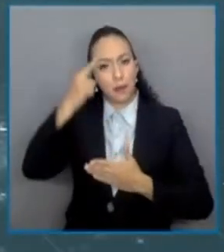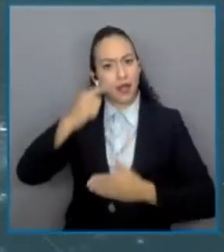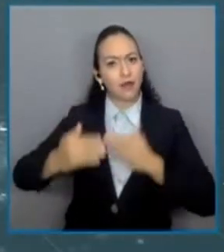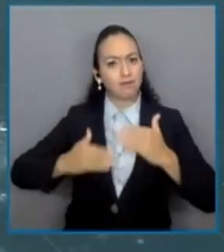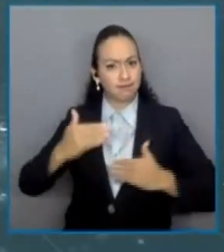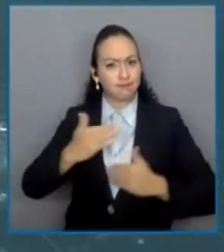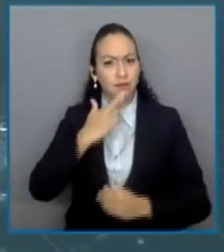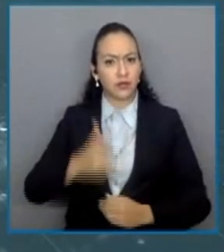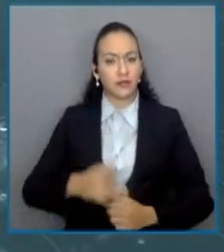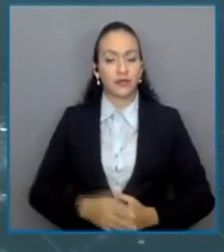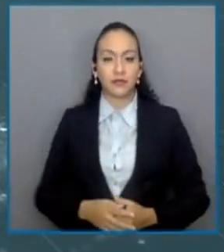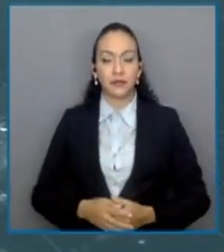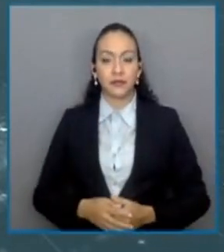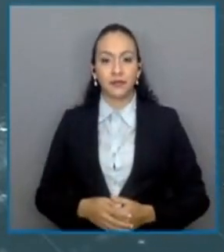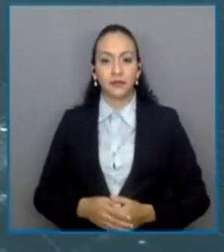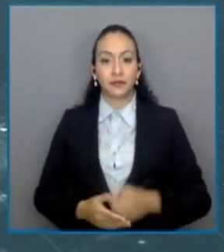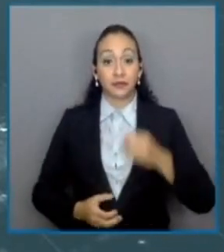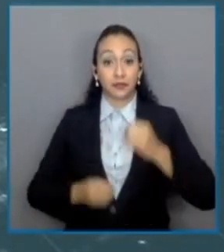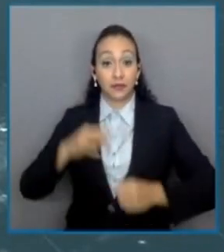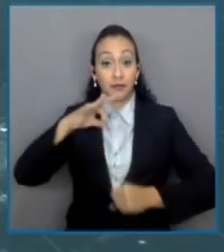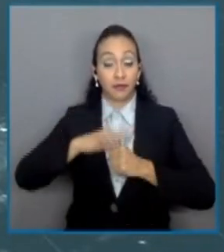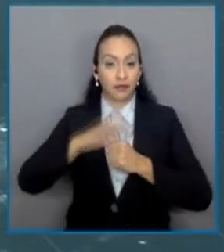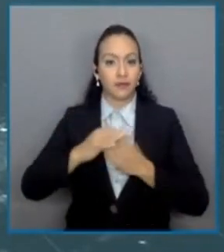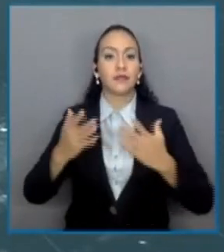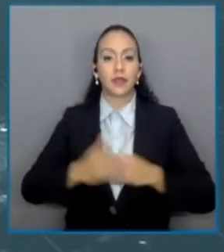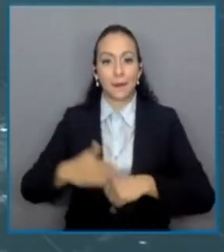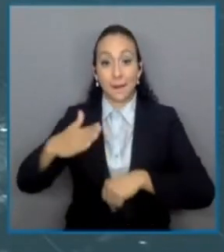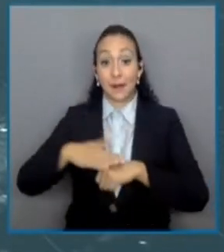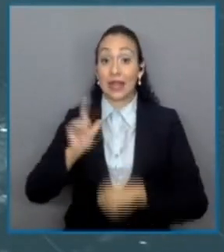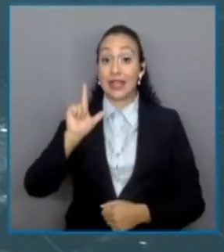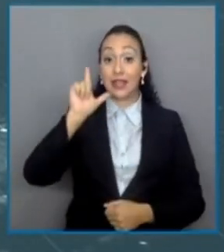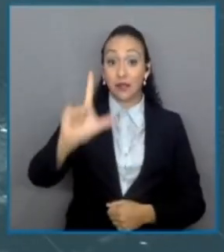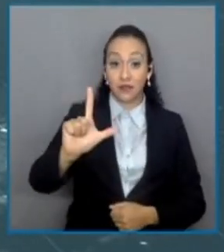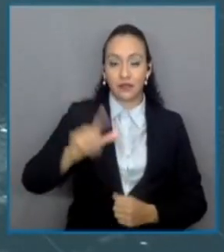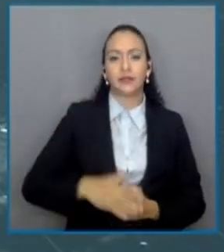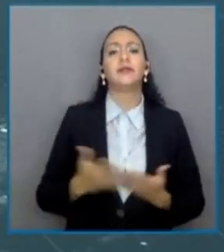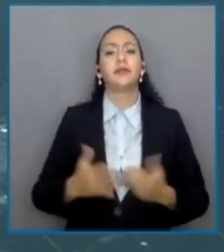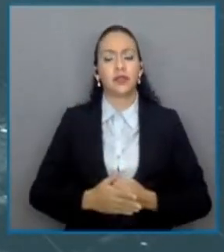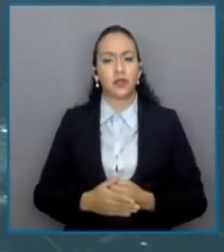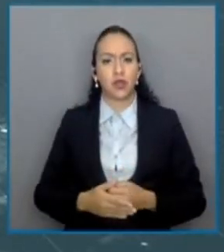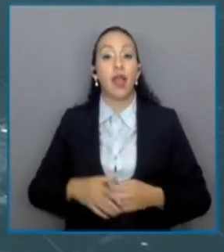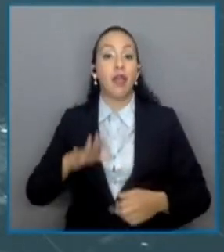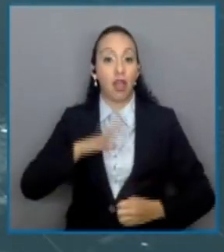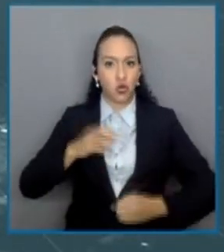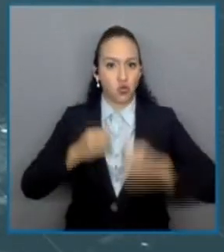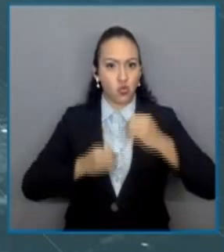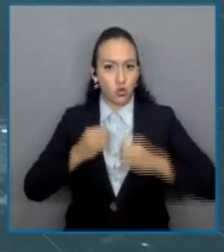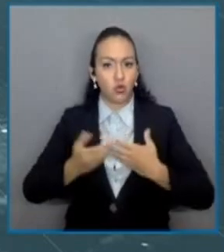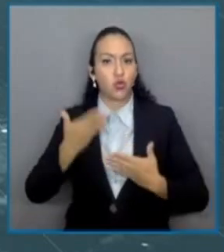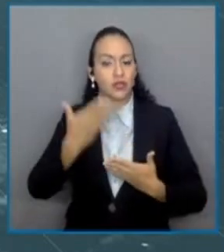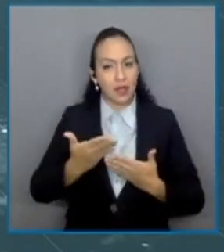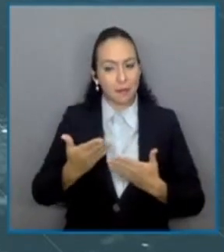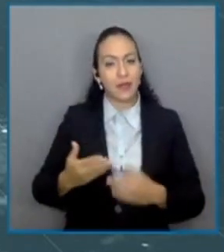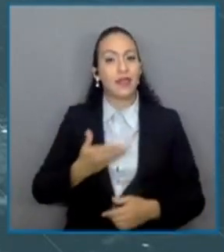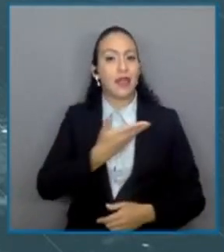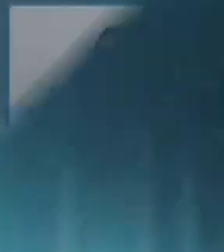El Tribunal Electoral resolverá el próximo lunes los juicios en los que se pide anular la elección presidencial.